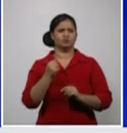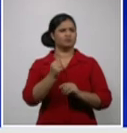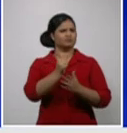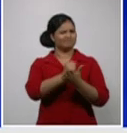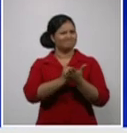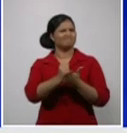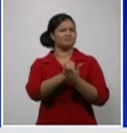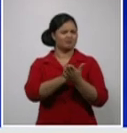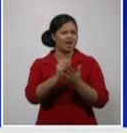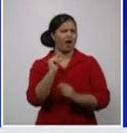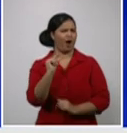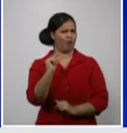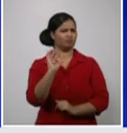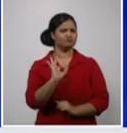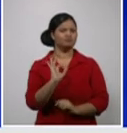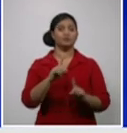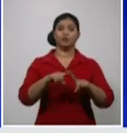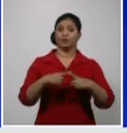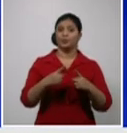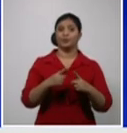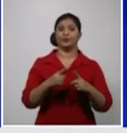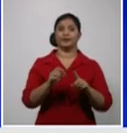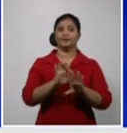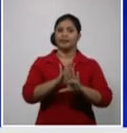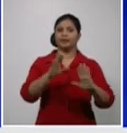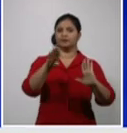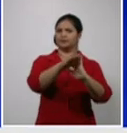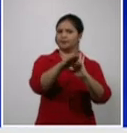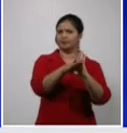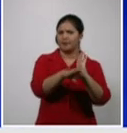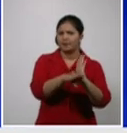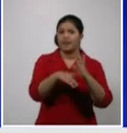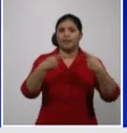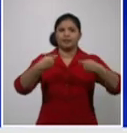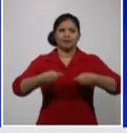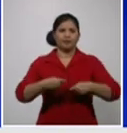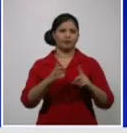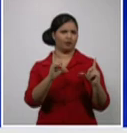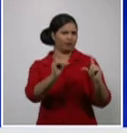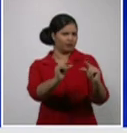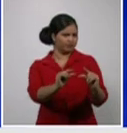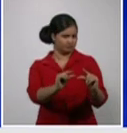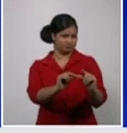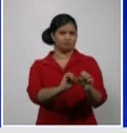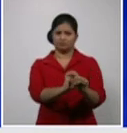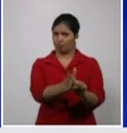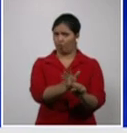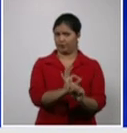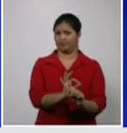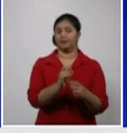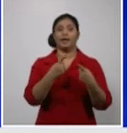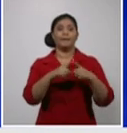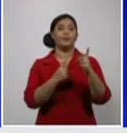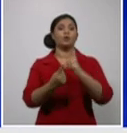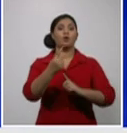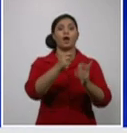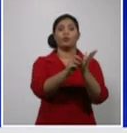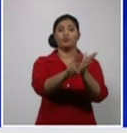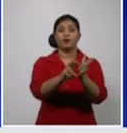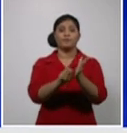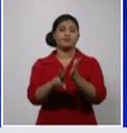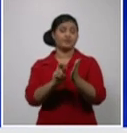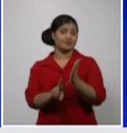se sabe que una vez que se establece una transmisión como la que hemos tenido en algunos territorios, después es un poco